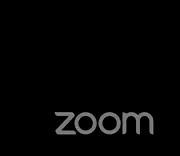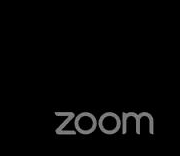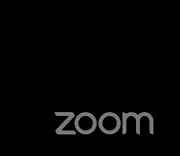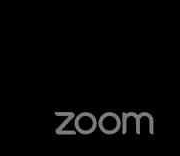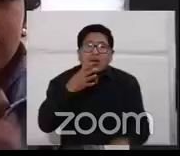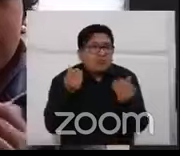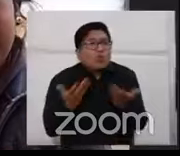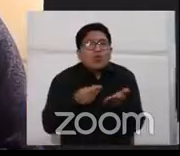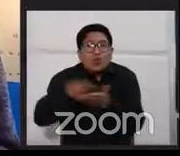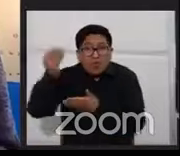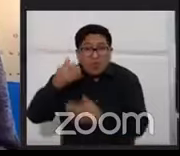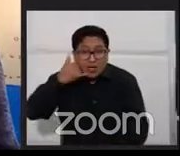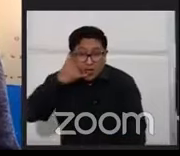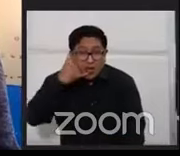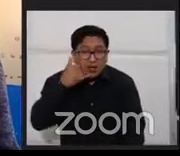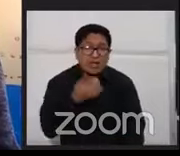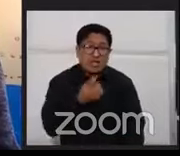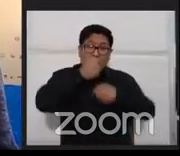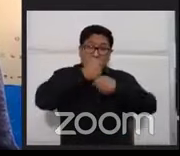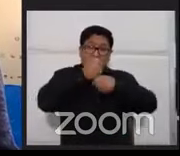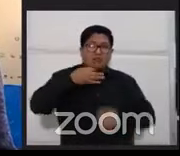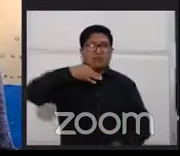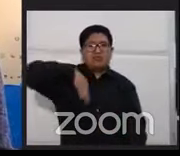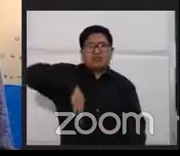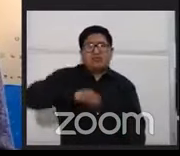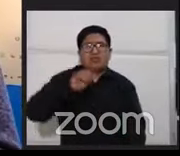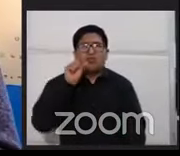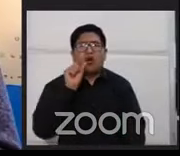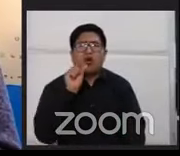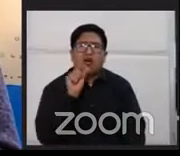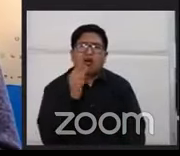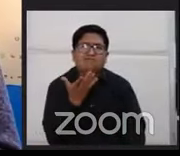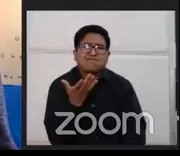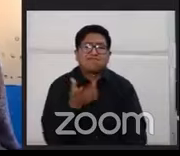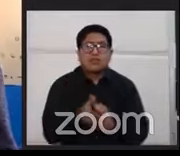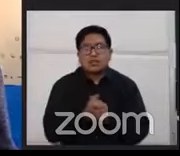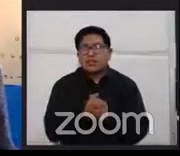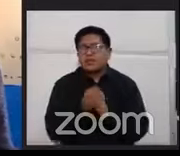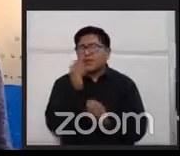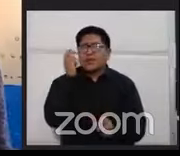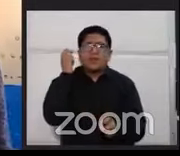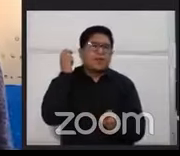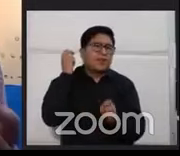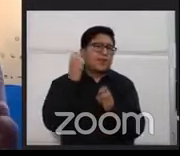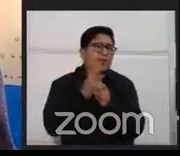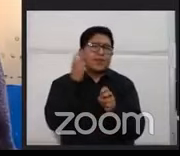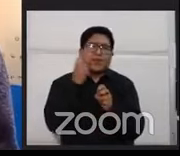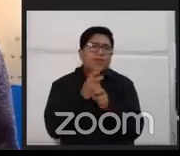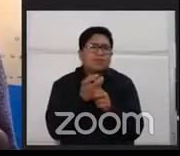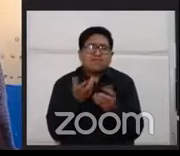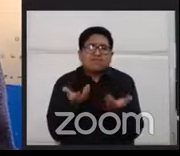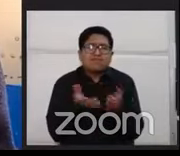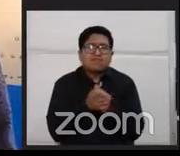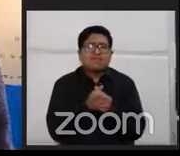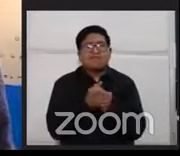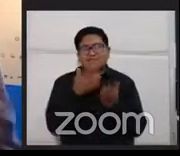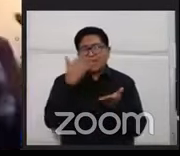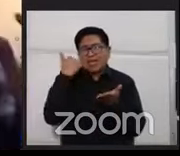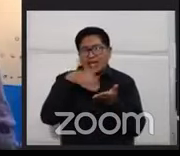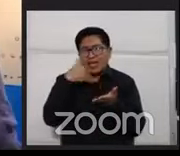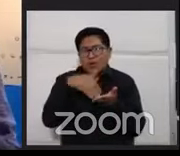celular en su trabajo le pagan poco y mis motivos más difícil de estudiar los